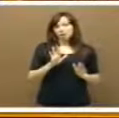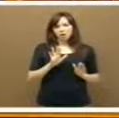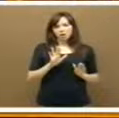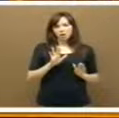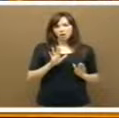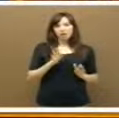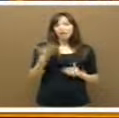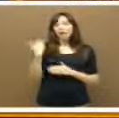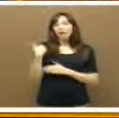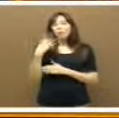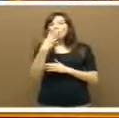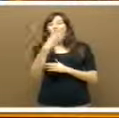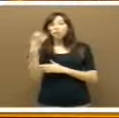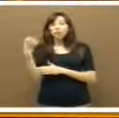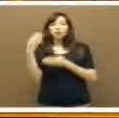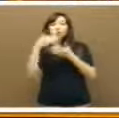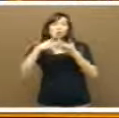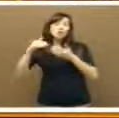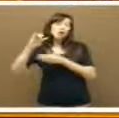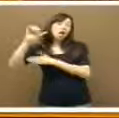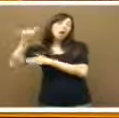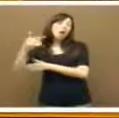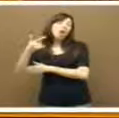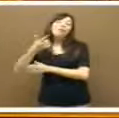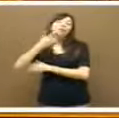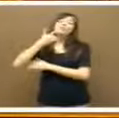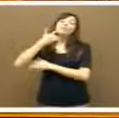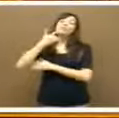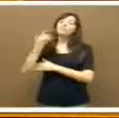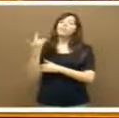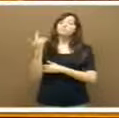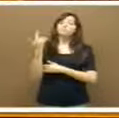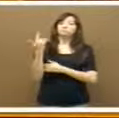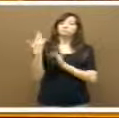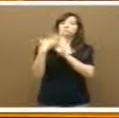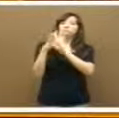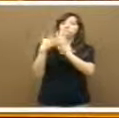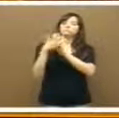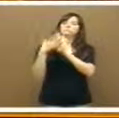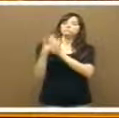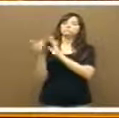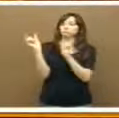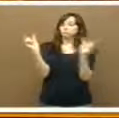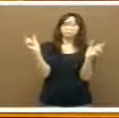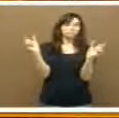400 millones de euros, según se puso aquí de manifiesto.